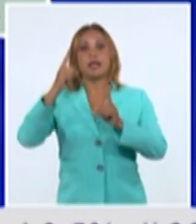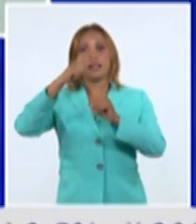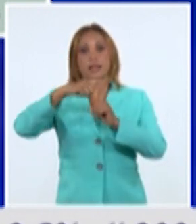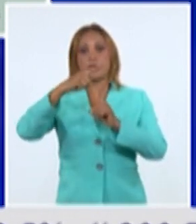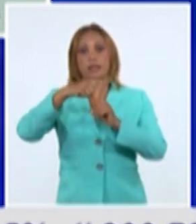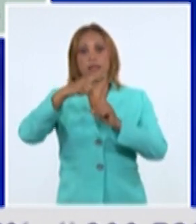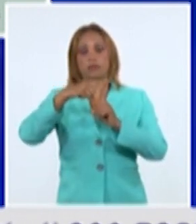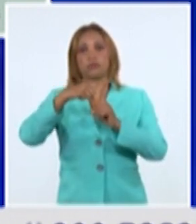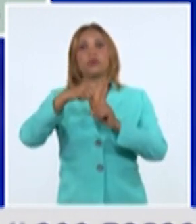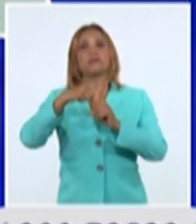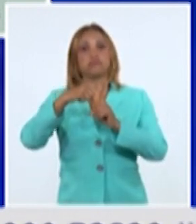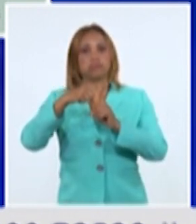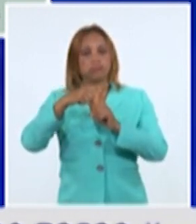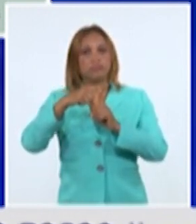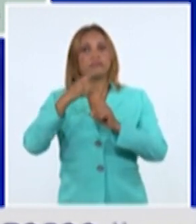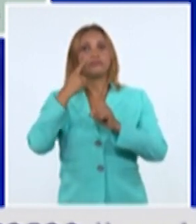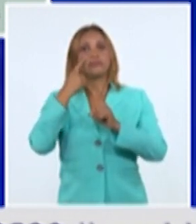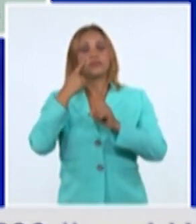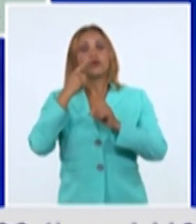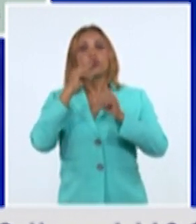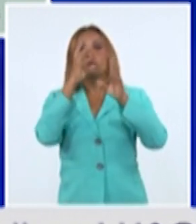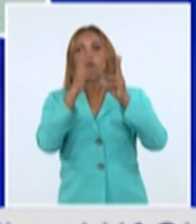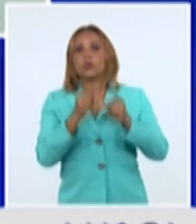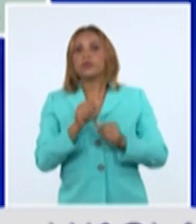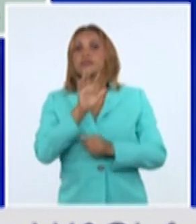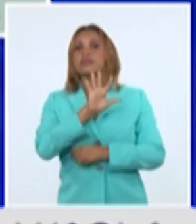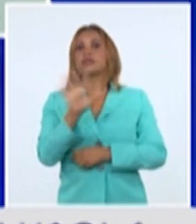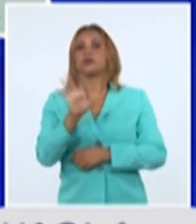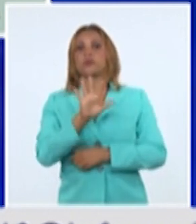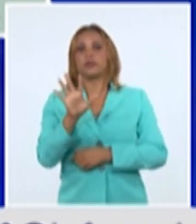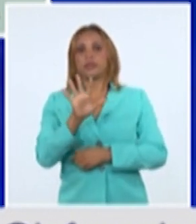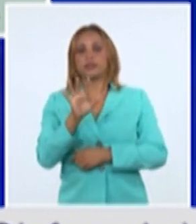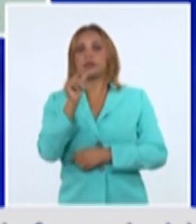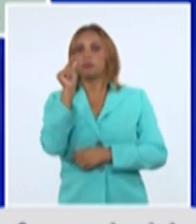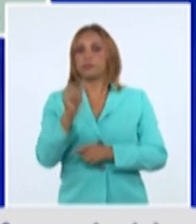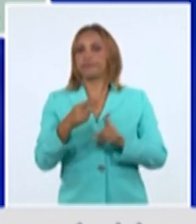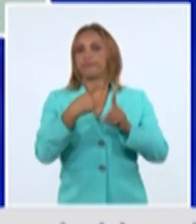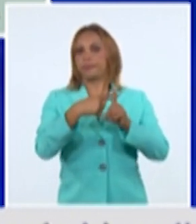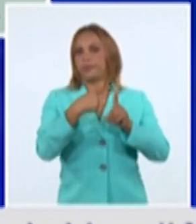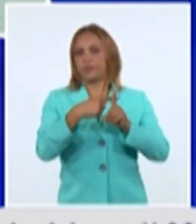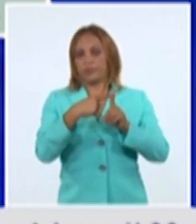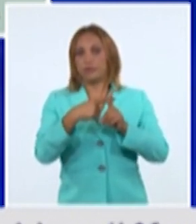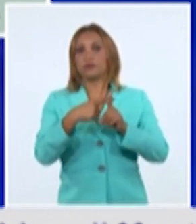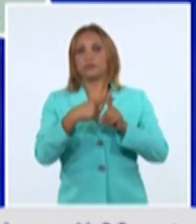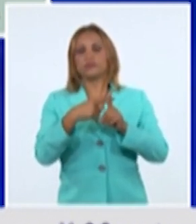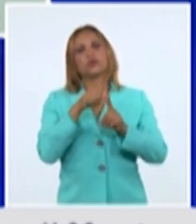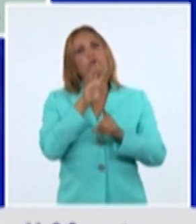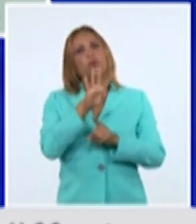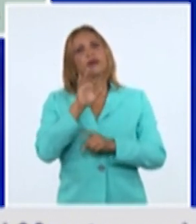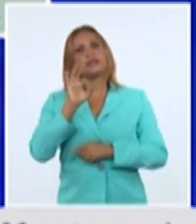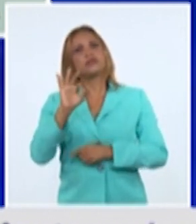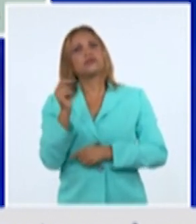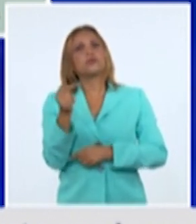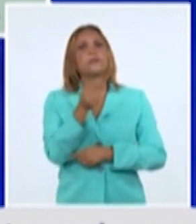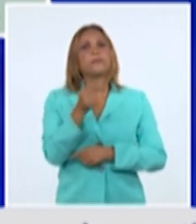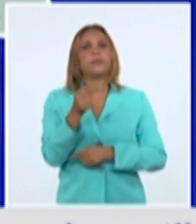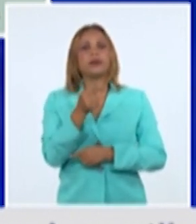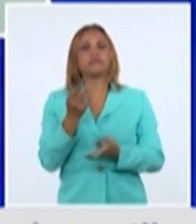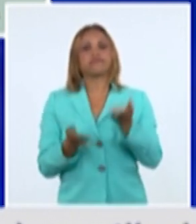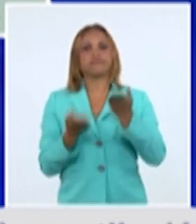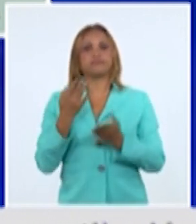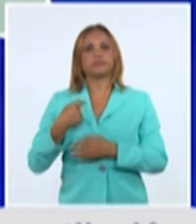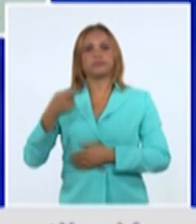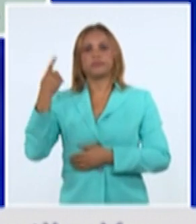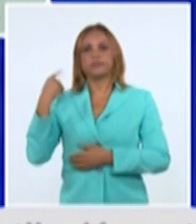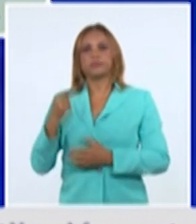Las Tunas, con un acumulado de 55 casos autóctonos, 48 casos menos en relación con el